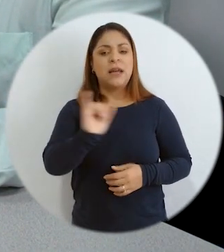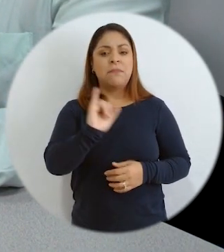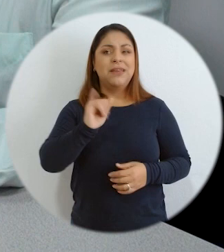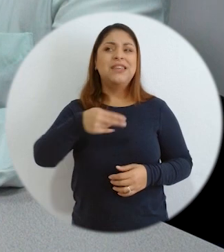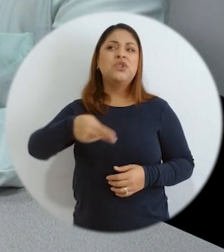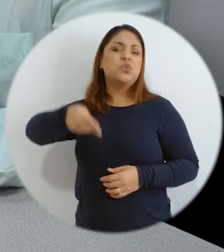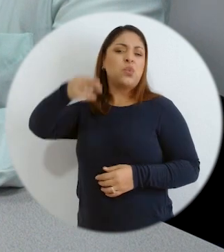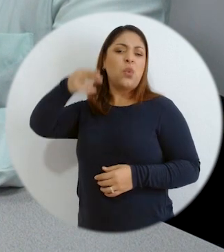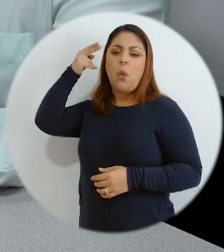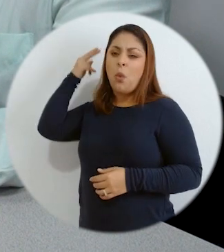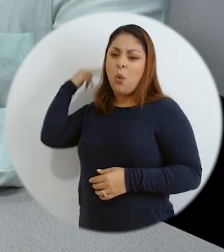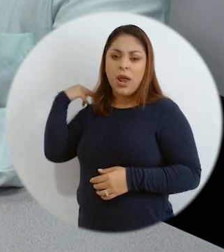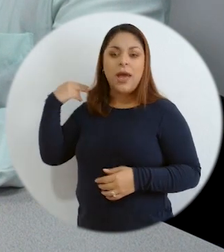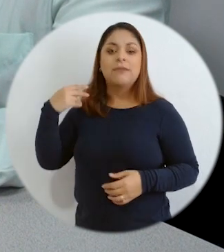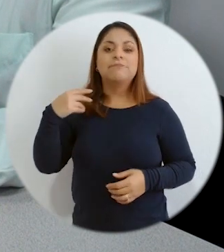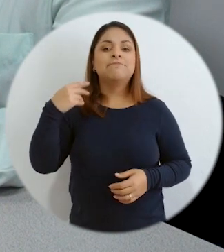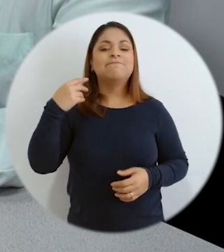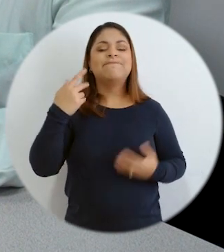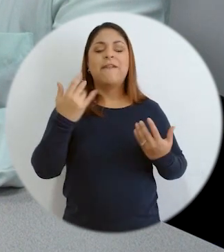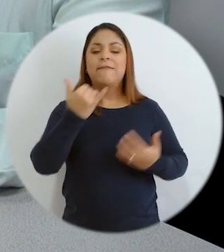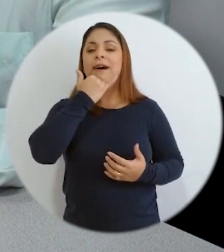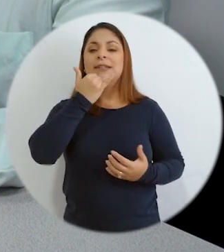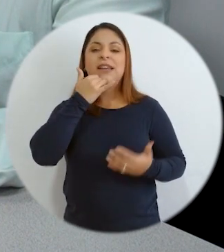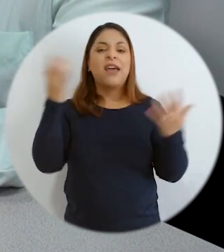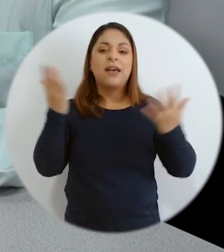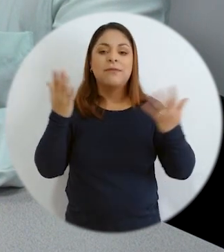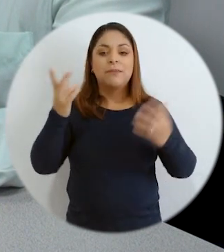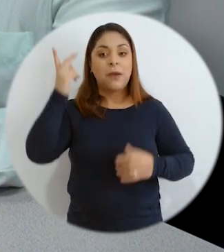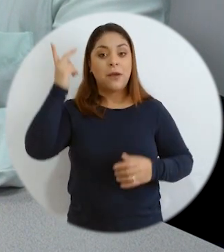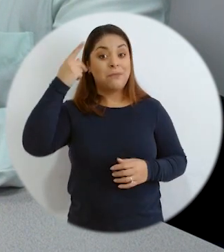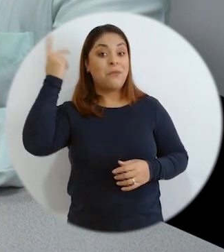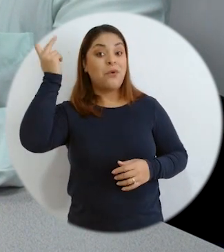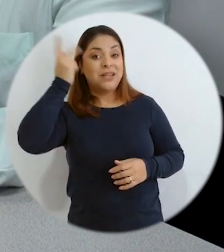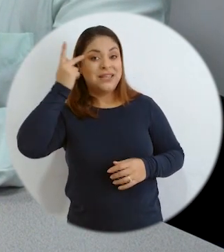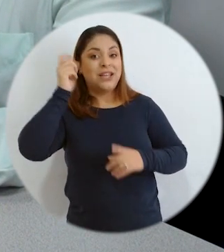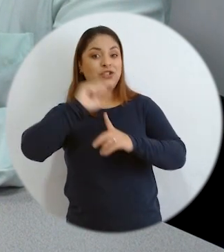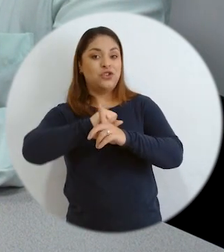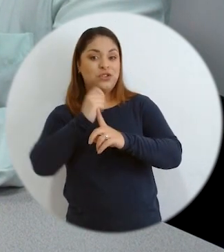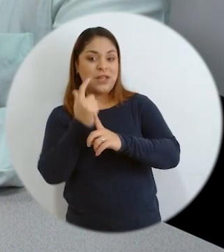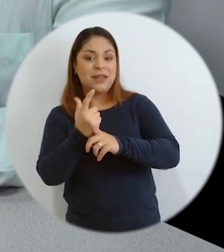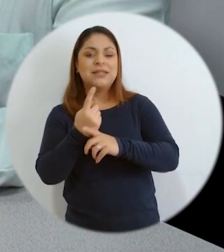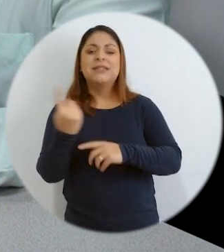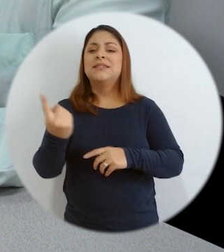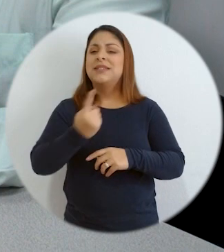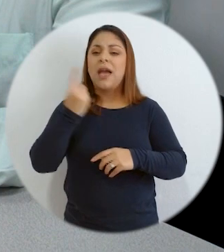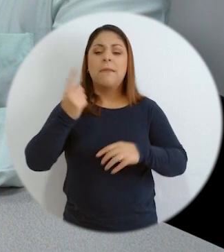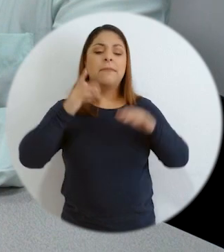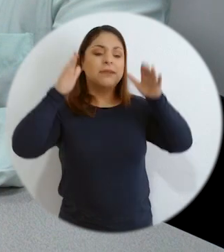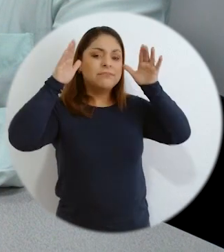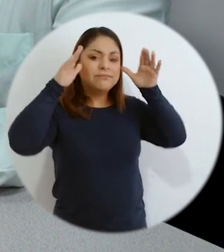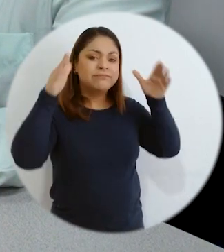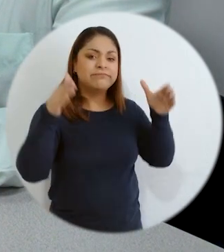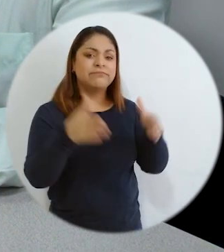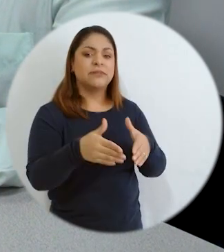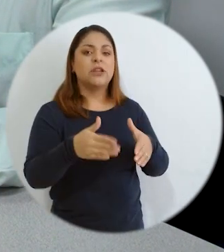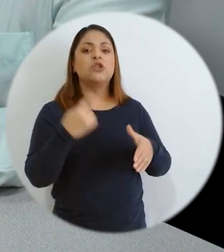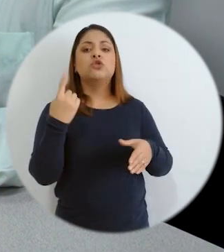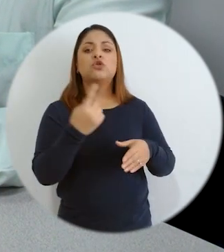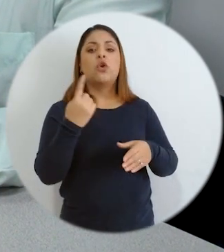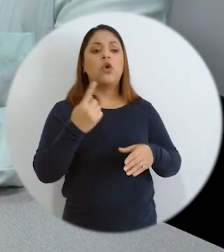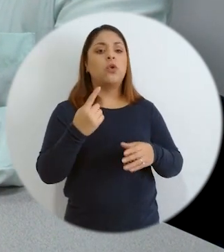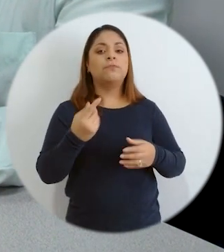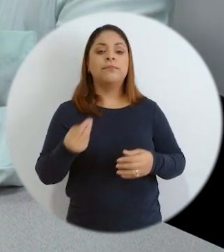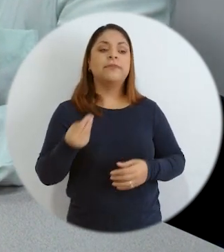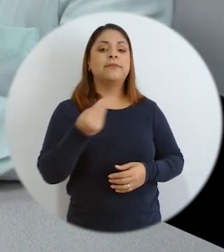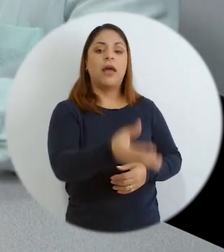También hay otro tema en el que yo creo que hemos fallado históricamente, y es que nuestras políticas sociales de niñez y adolescencia suelen enfocarse